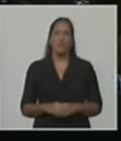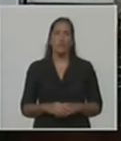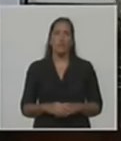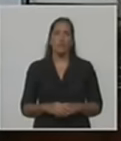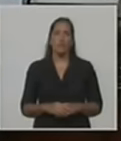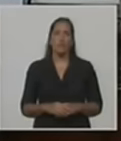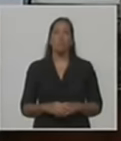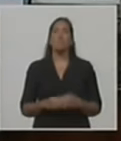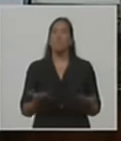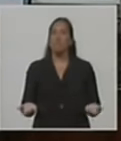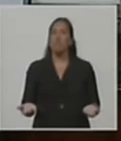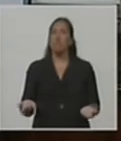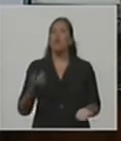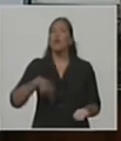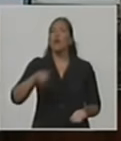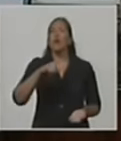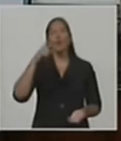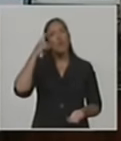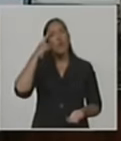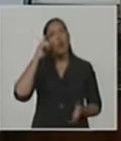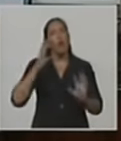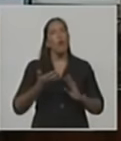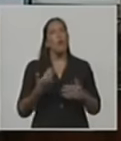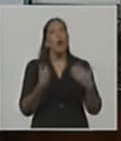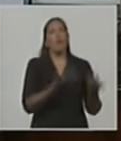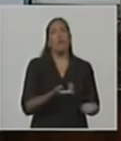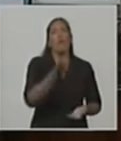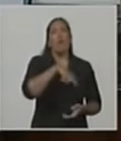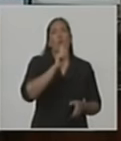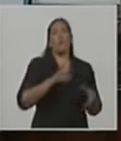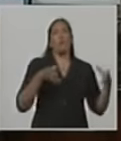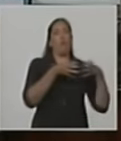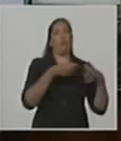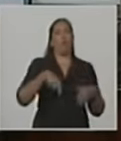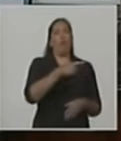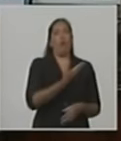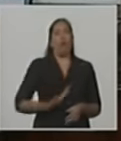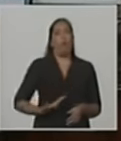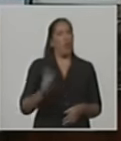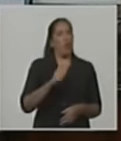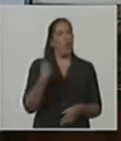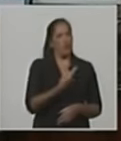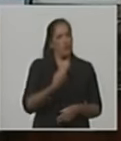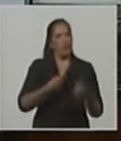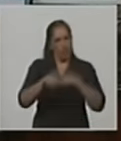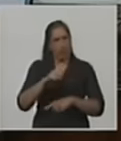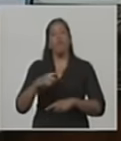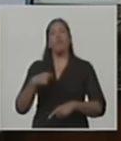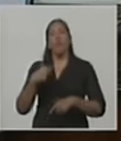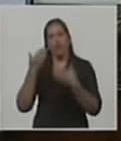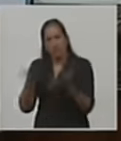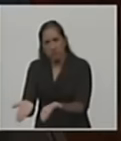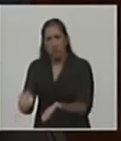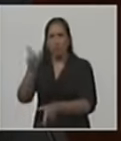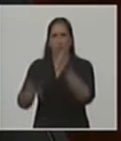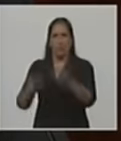No ponerse al servicio de quienes gobiernan. Nosotros tenemos que estar al servicio de nuestra gente. Ahora que empieza